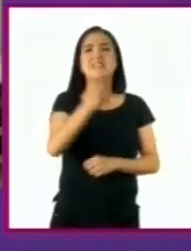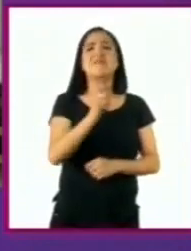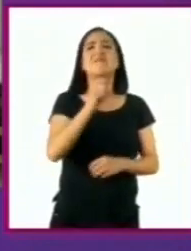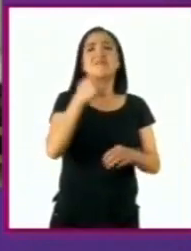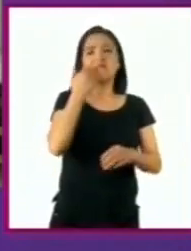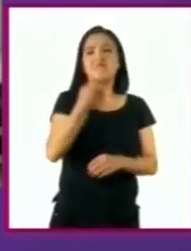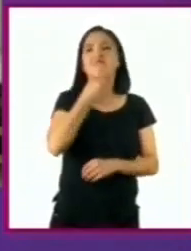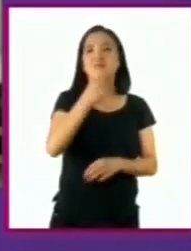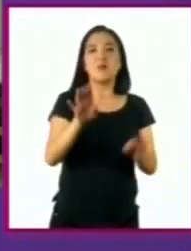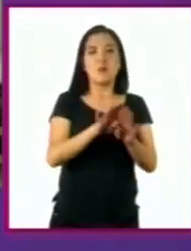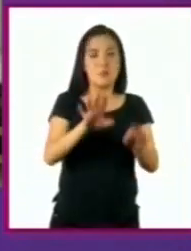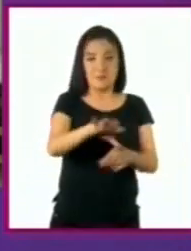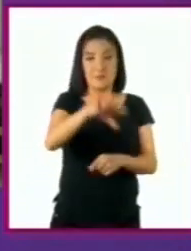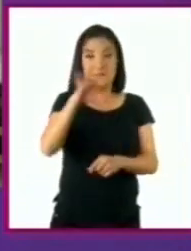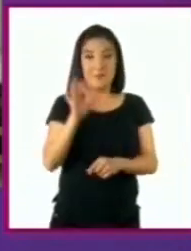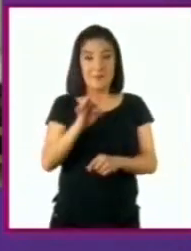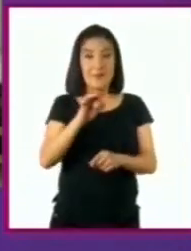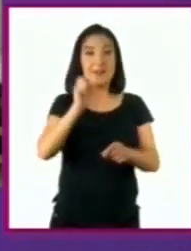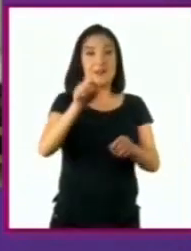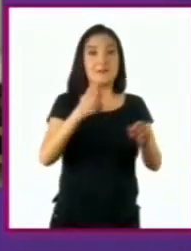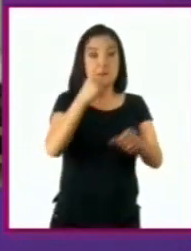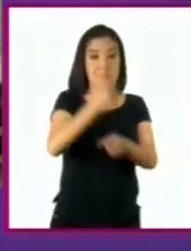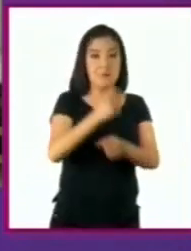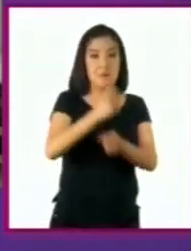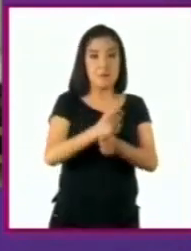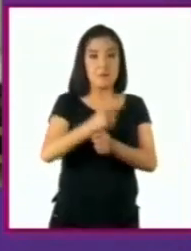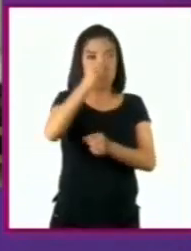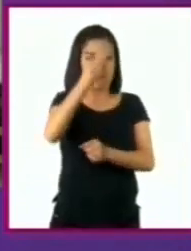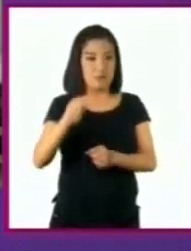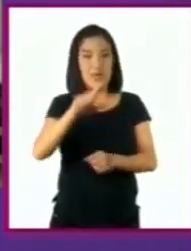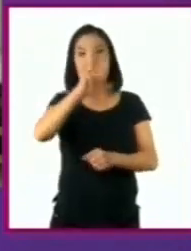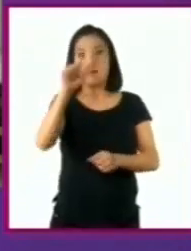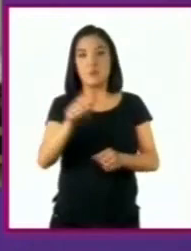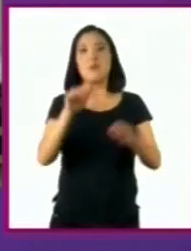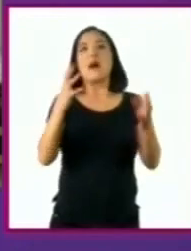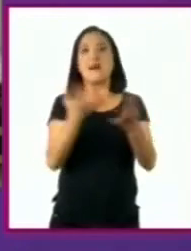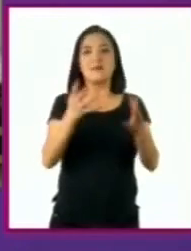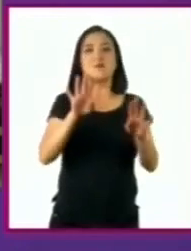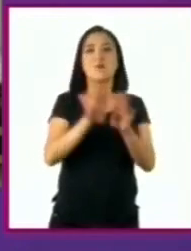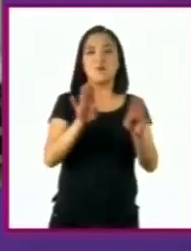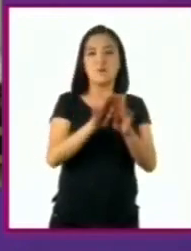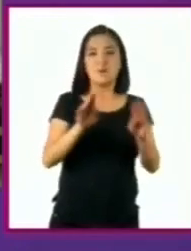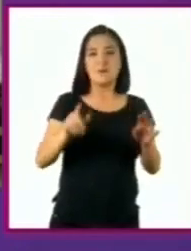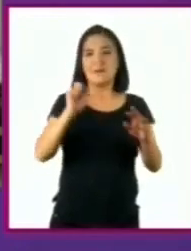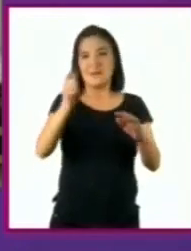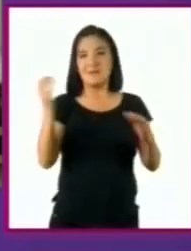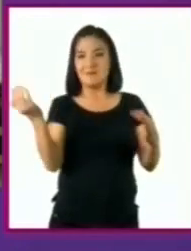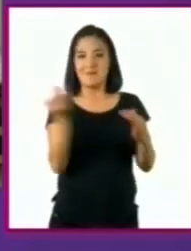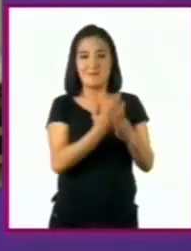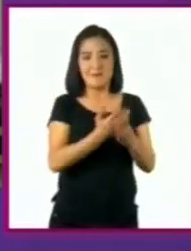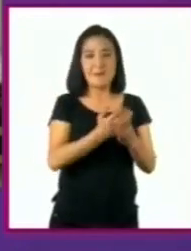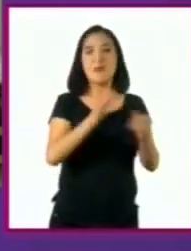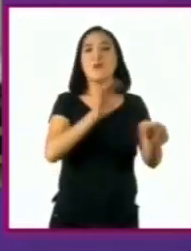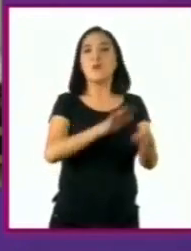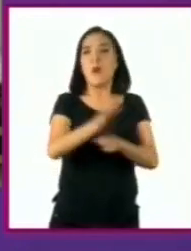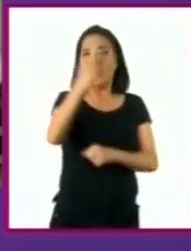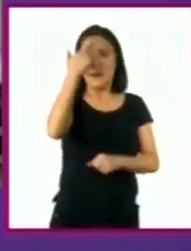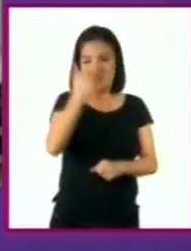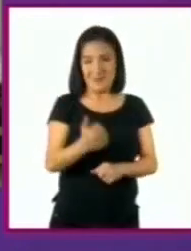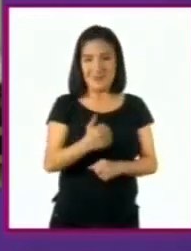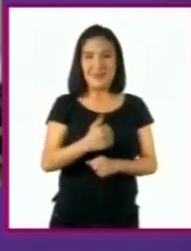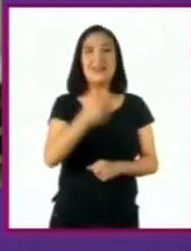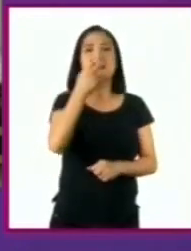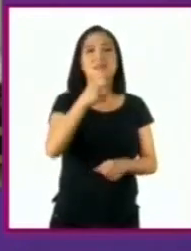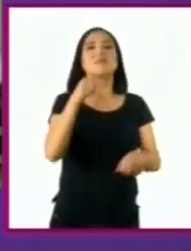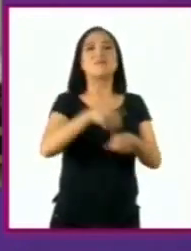si escogemos un segmento de la primera recta y dividimos su longitud por la longitud del segmento correspondiente, obtendremos